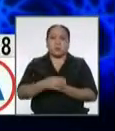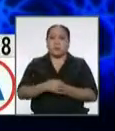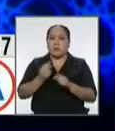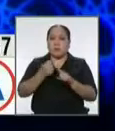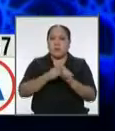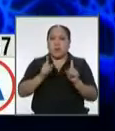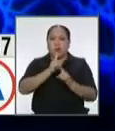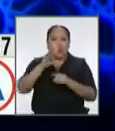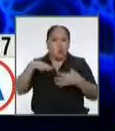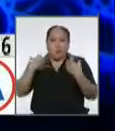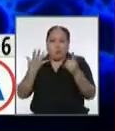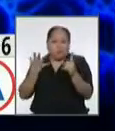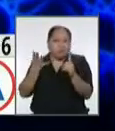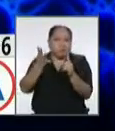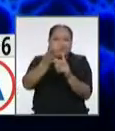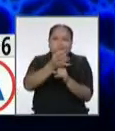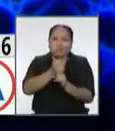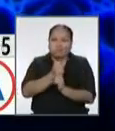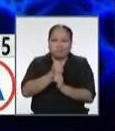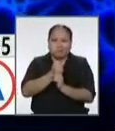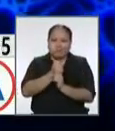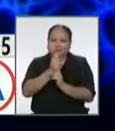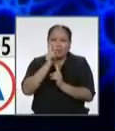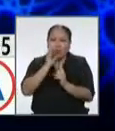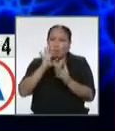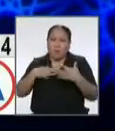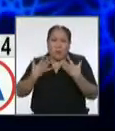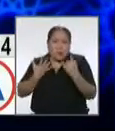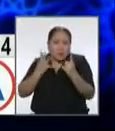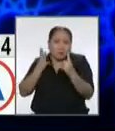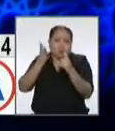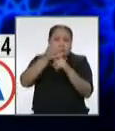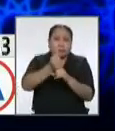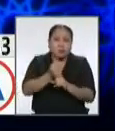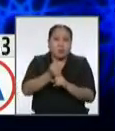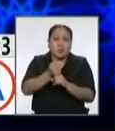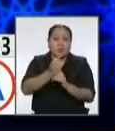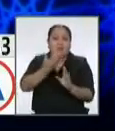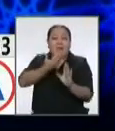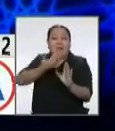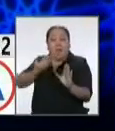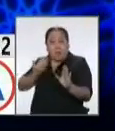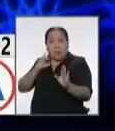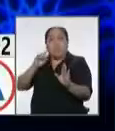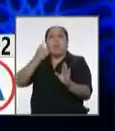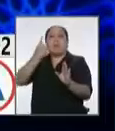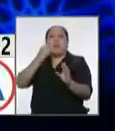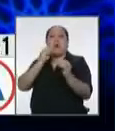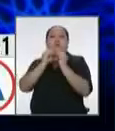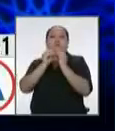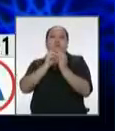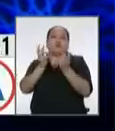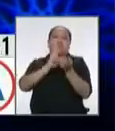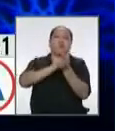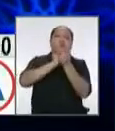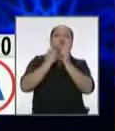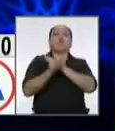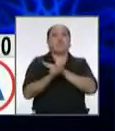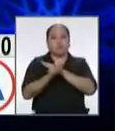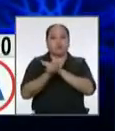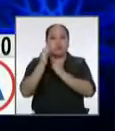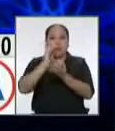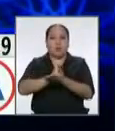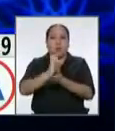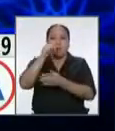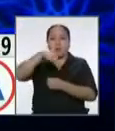candidatos asistan porque nos merecemos eso los ciudadanos. Y en esa línea me imagino que el formato del debate ha sido un formato distinto